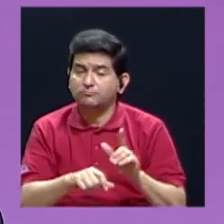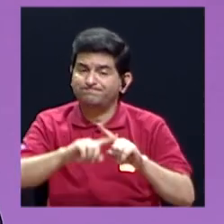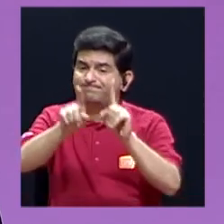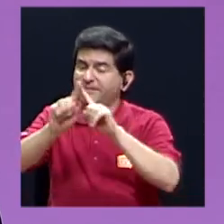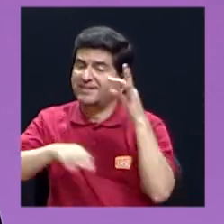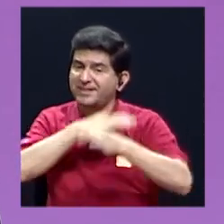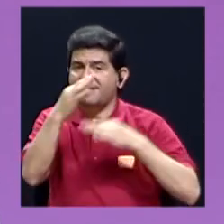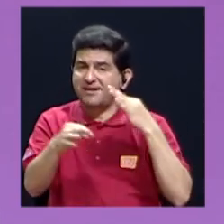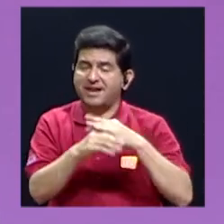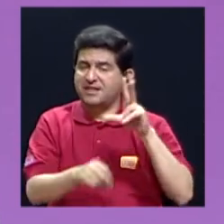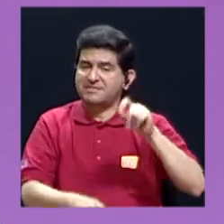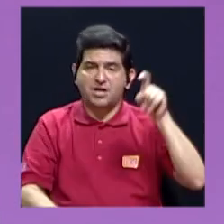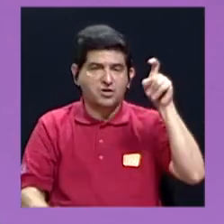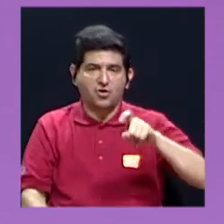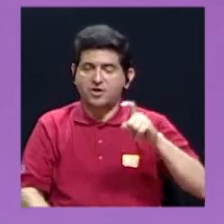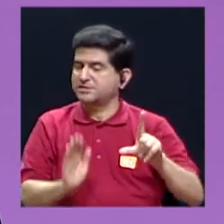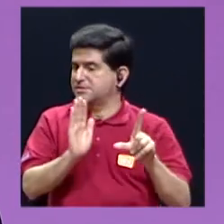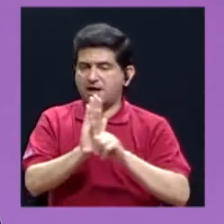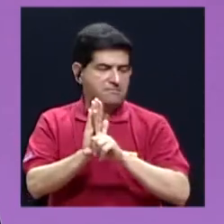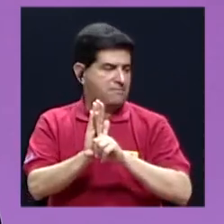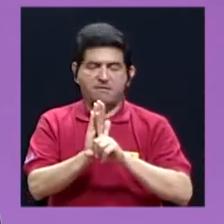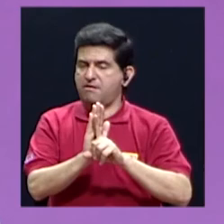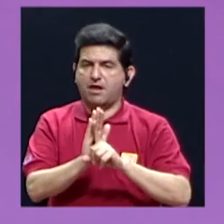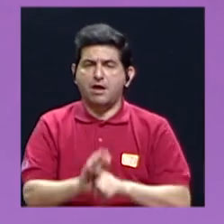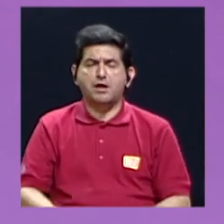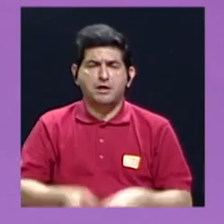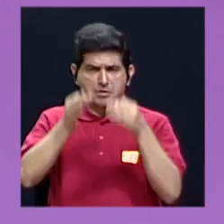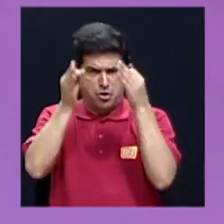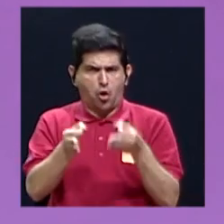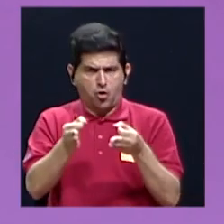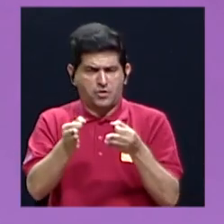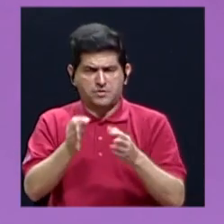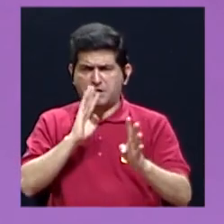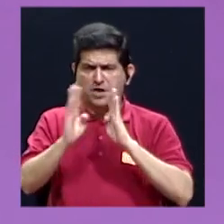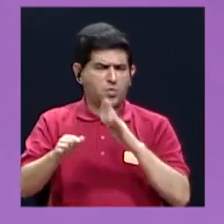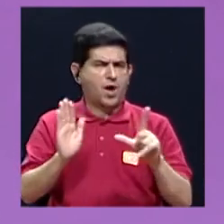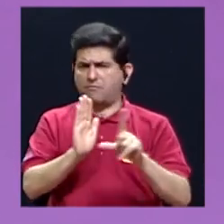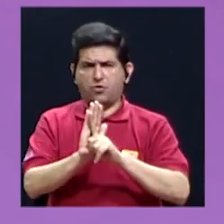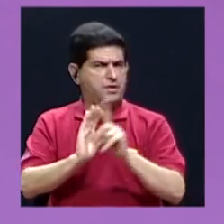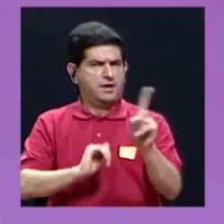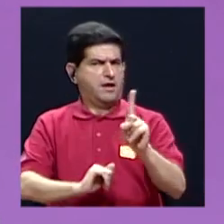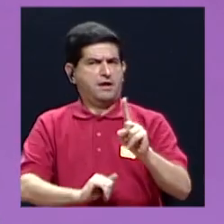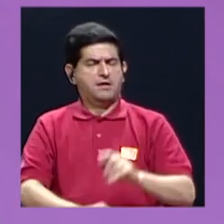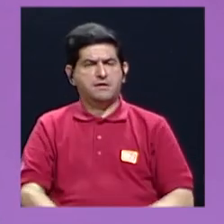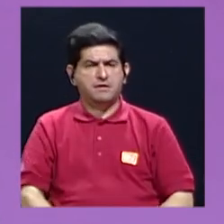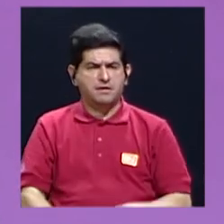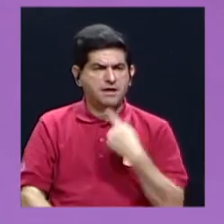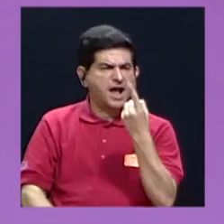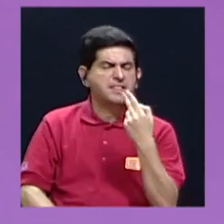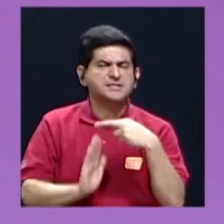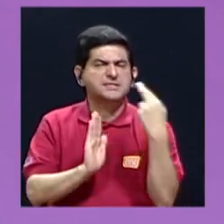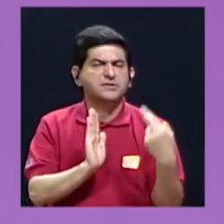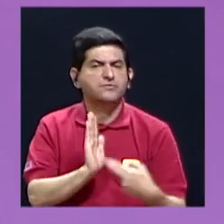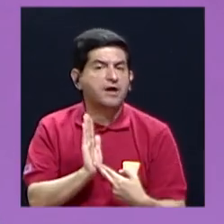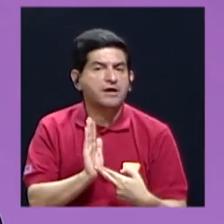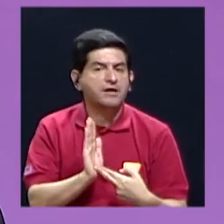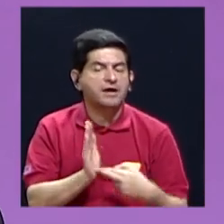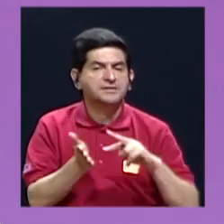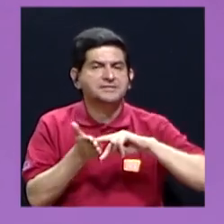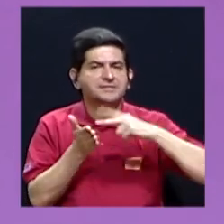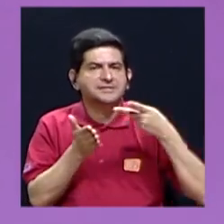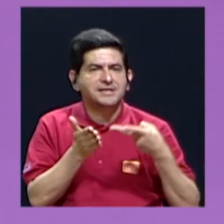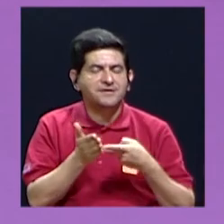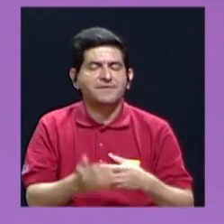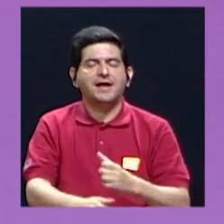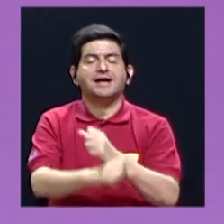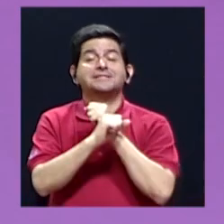diversa, no necesariamente es una ley, la Corte no habló de una ley tampoco. Y cuando la Corte habló de regular, lo habló en el escenario